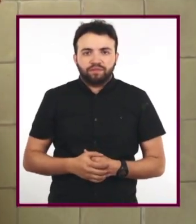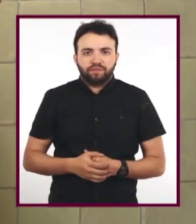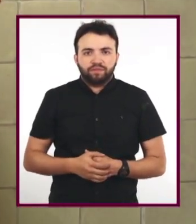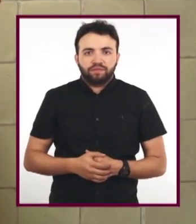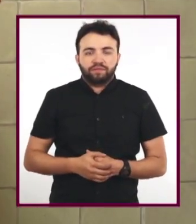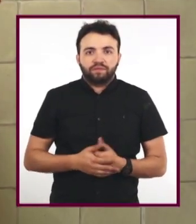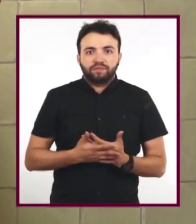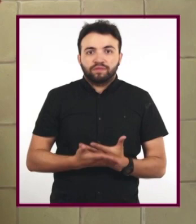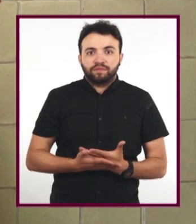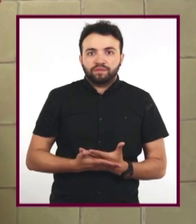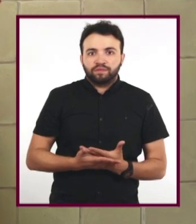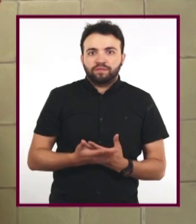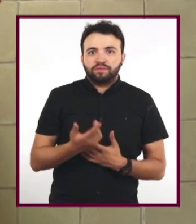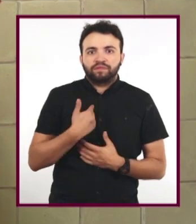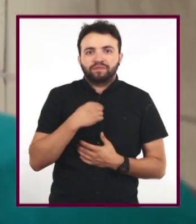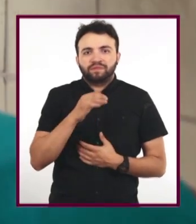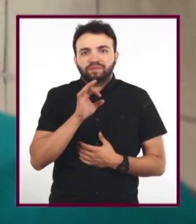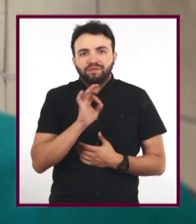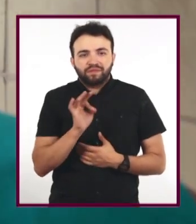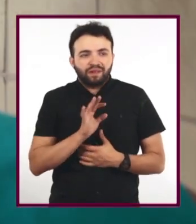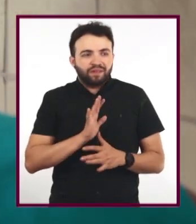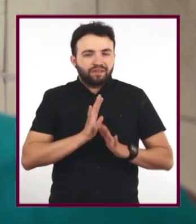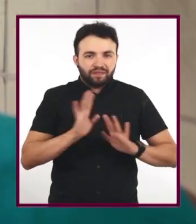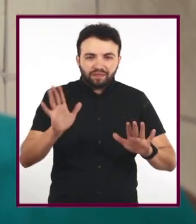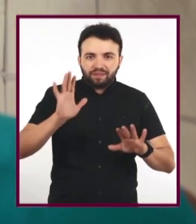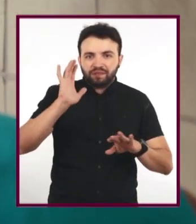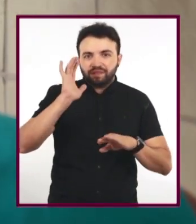Si tan solo terminara ya esta